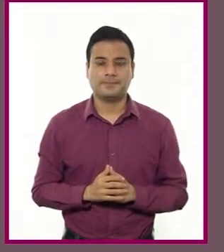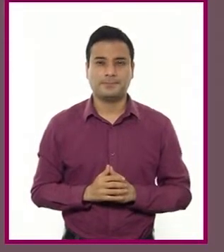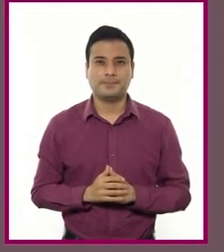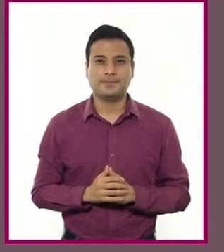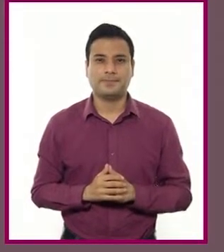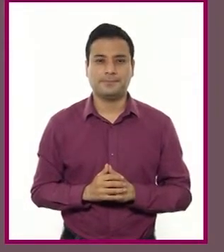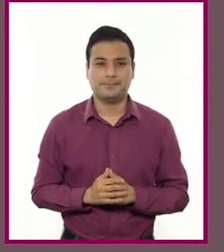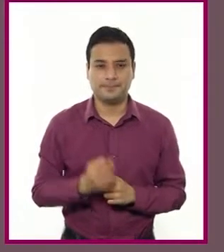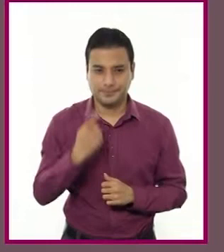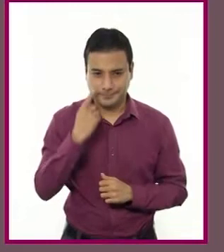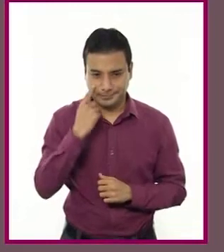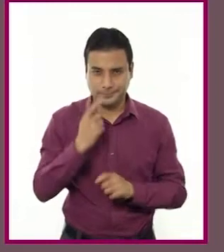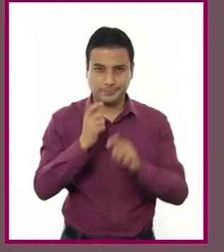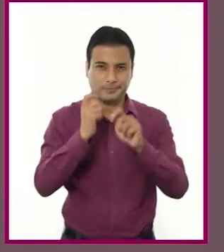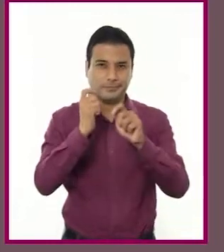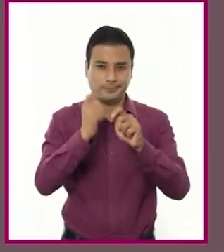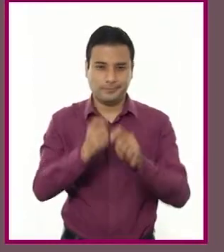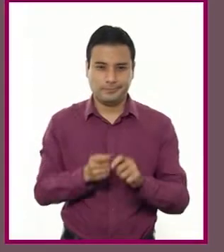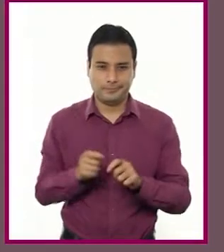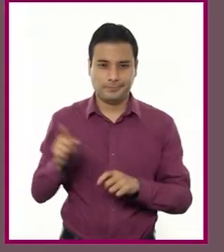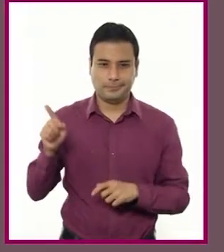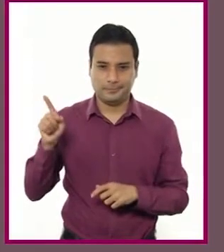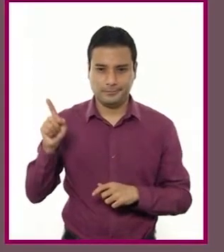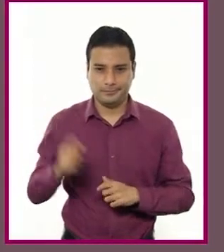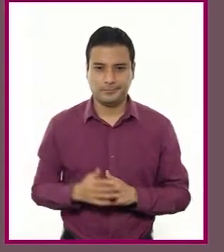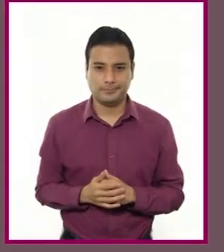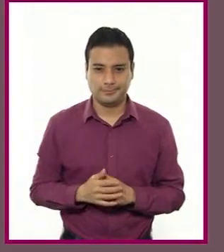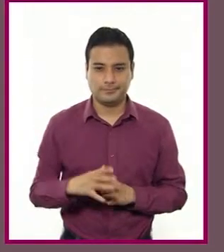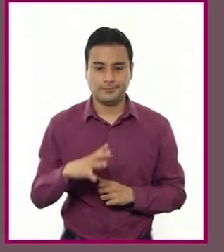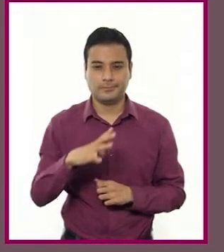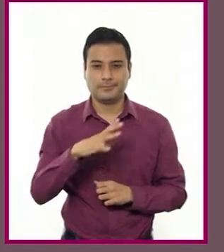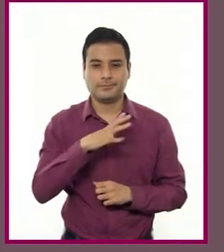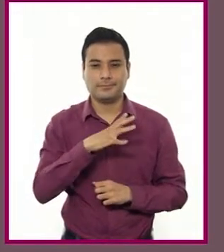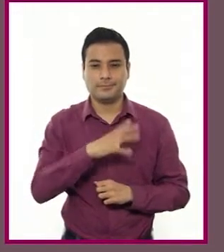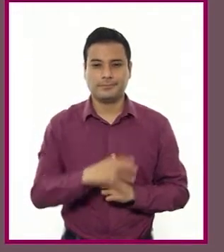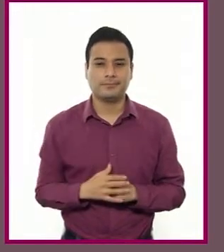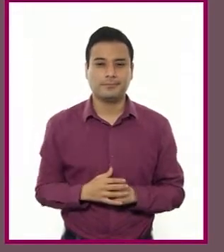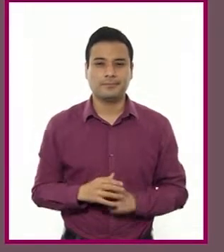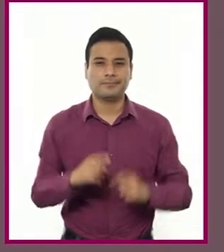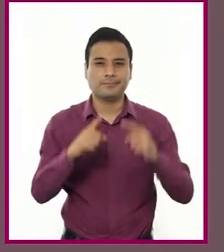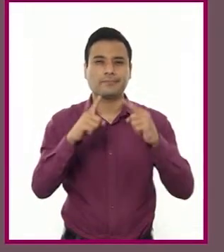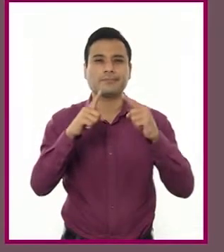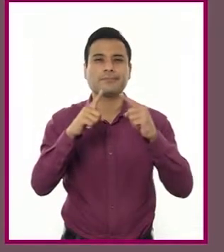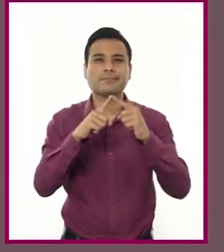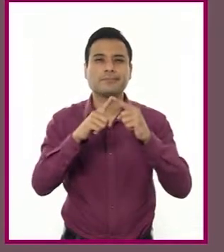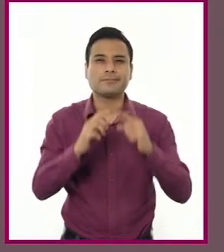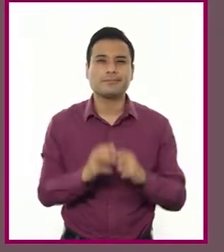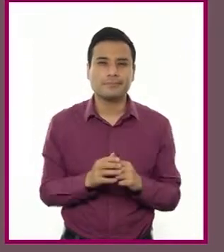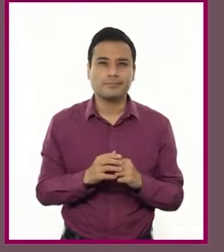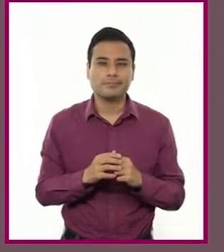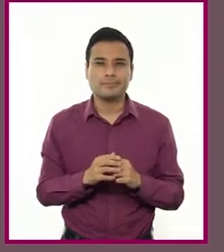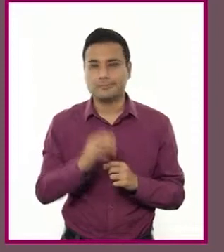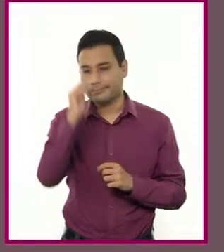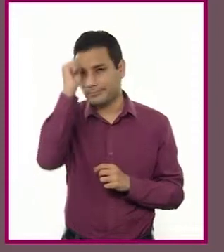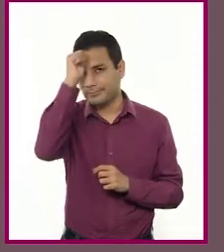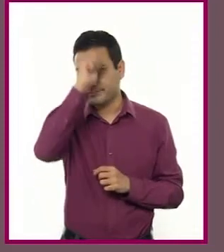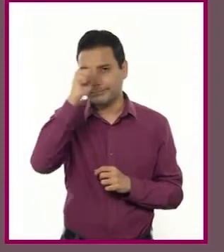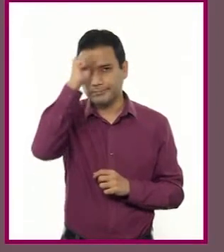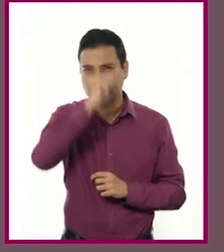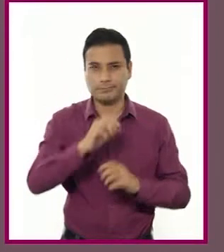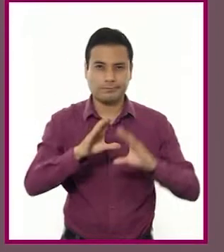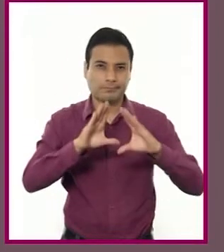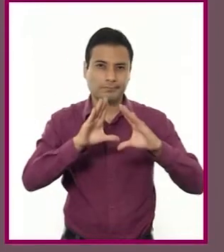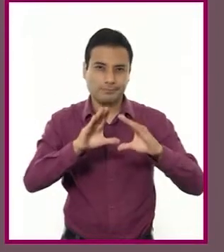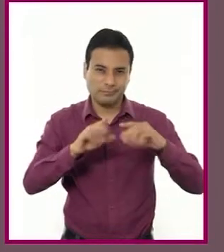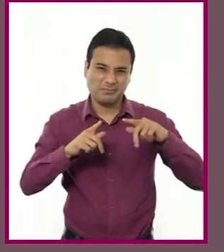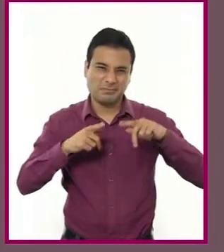En este grabado de Diego Valadez se ve el atrio de un convento donde los frailes enseñaban a los naturales y en el que están